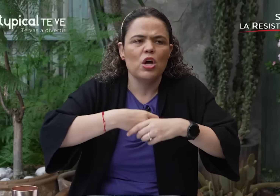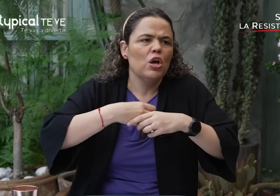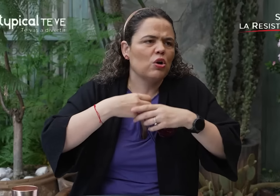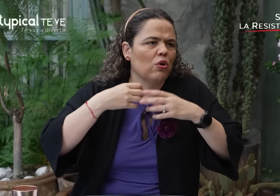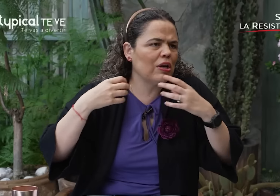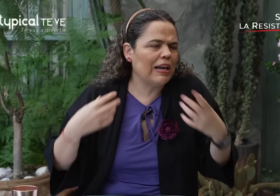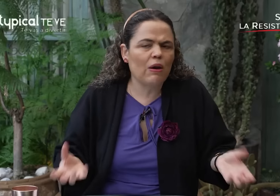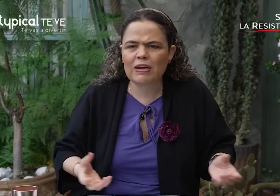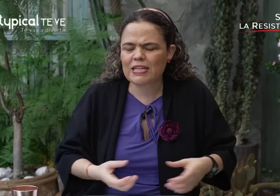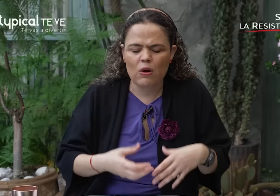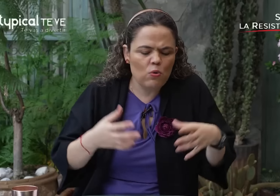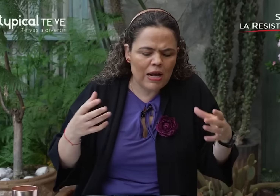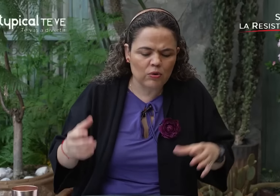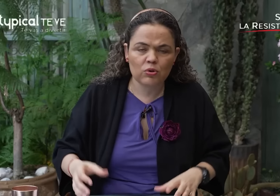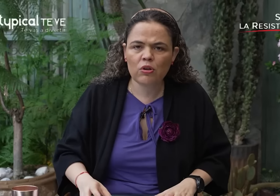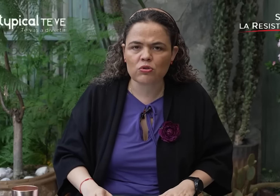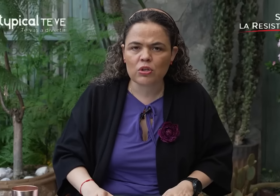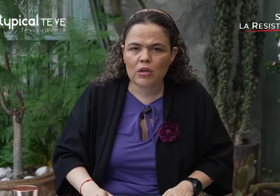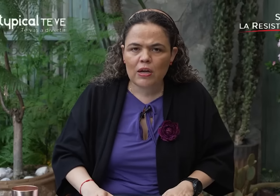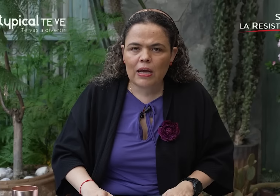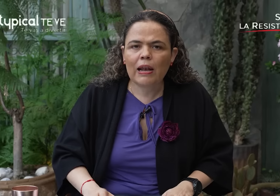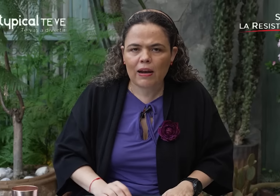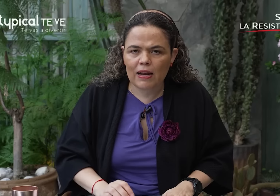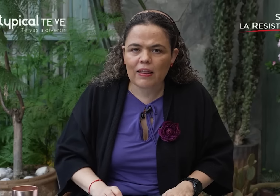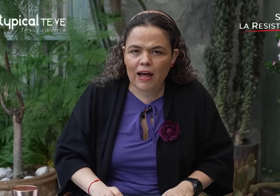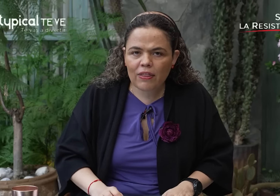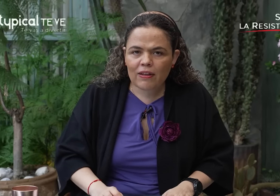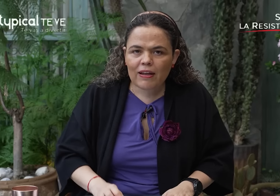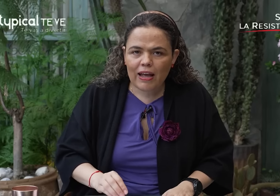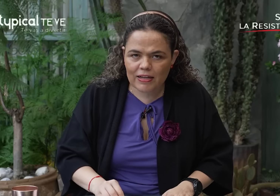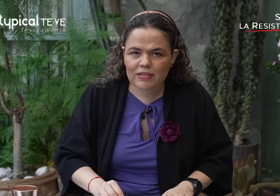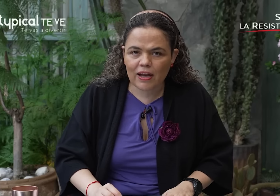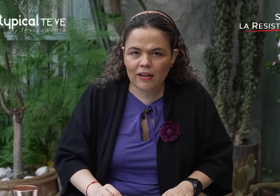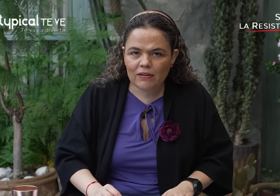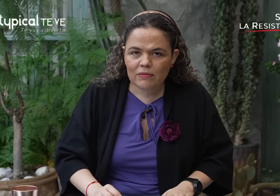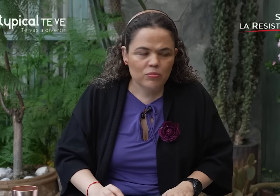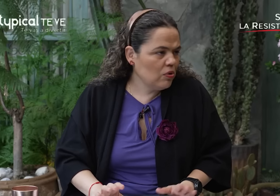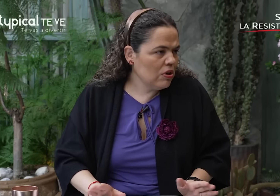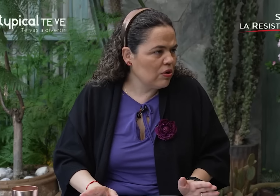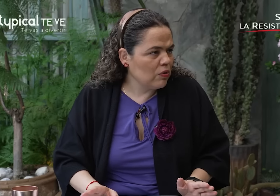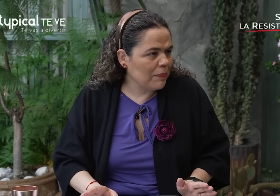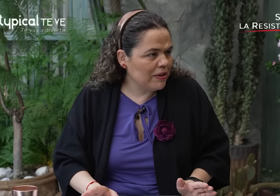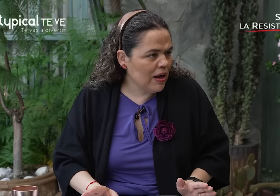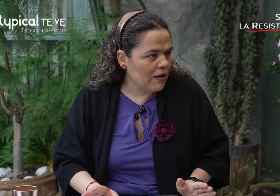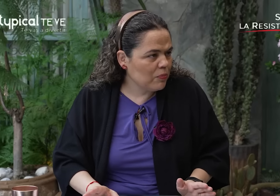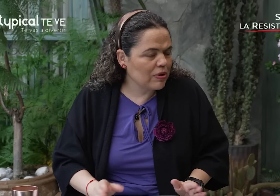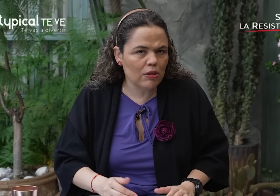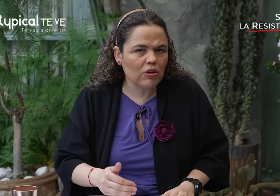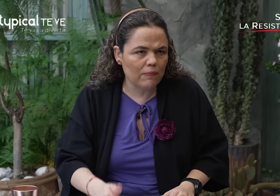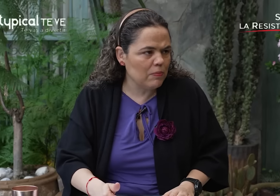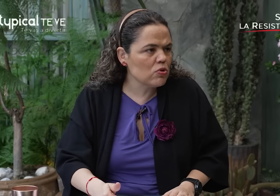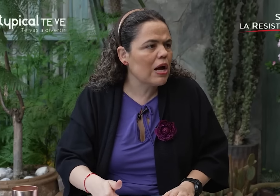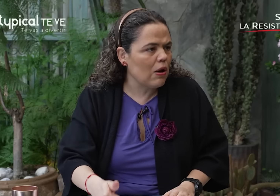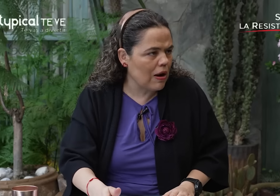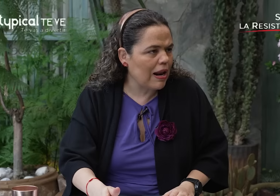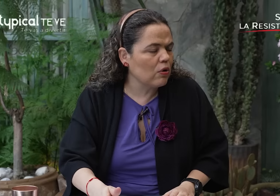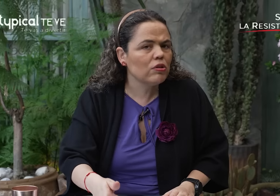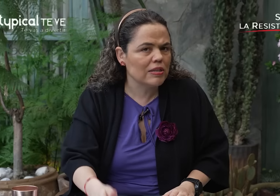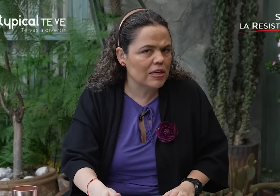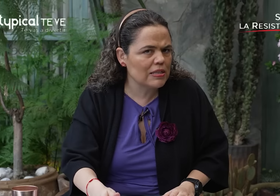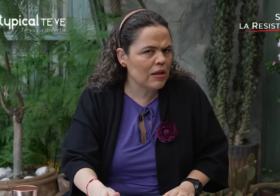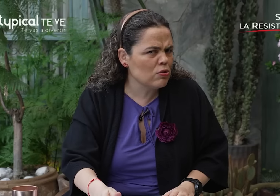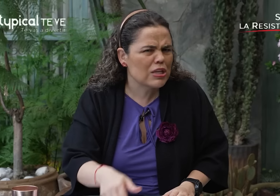Unidos, con Genaro García Luna, con todos. Y la realidad es que no dijo ninguna mentira, porque es lo que vimos a lo